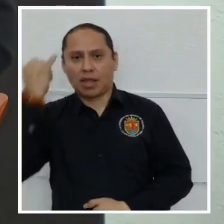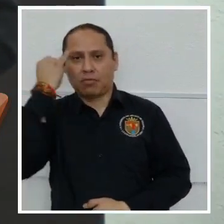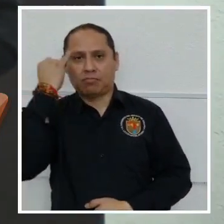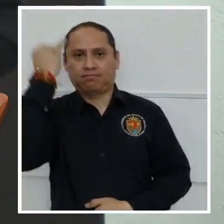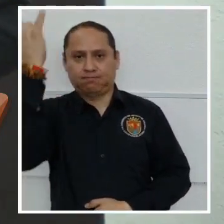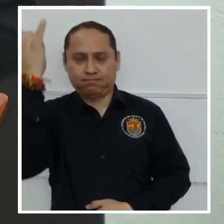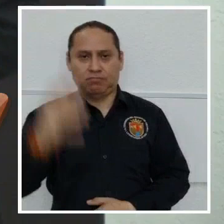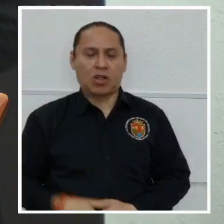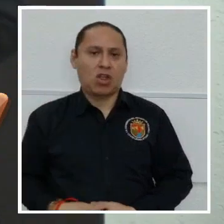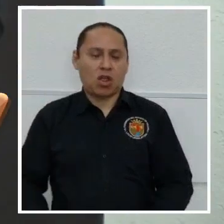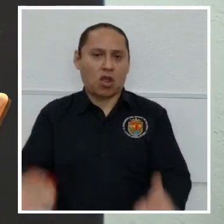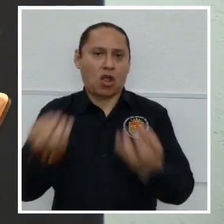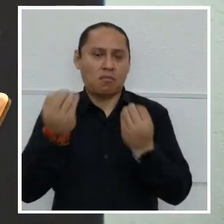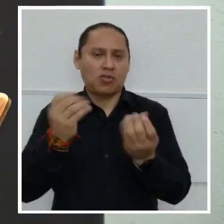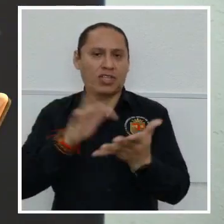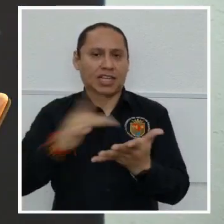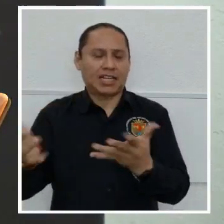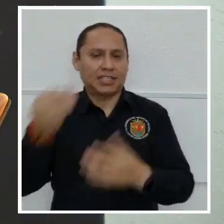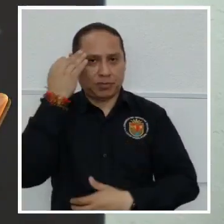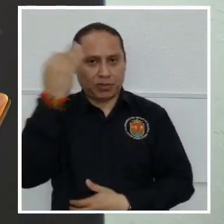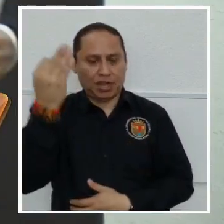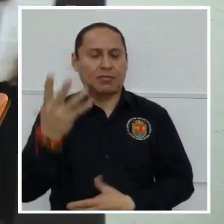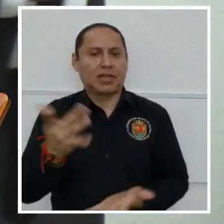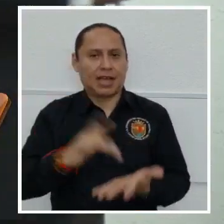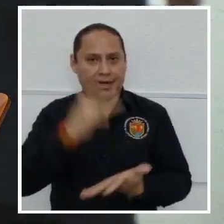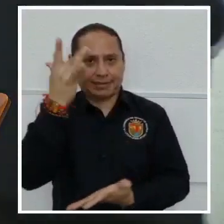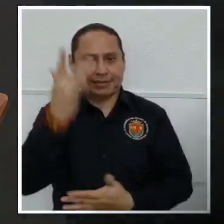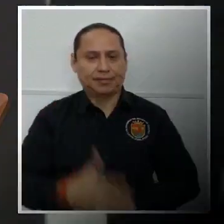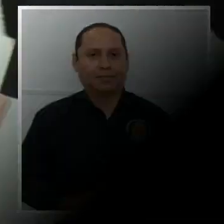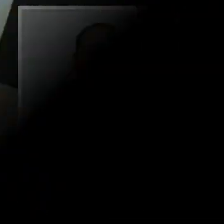aprecio mucho el tiempo que me han concedido es cuánto